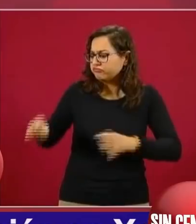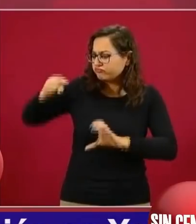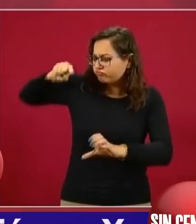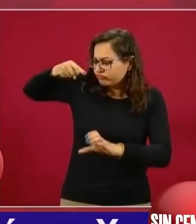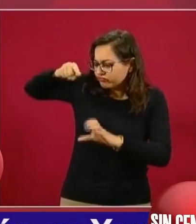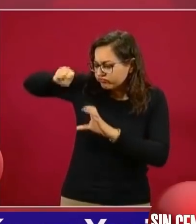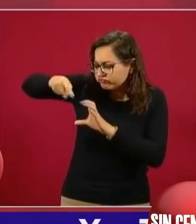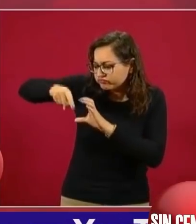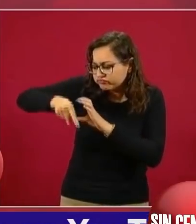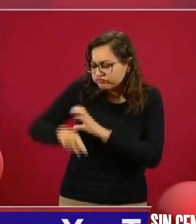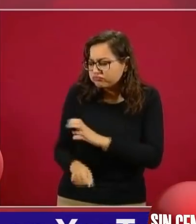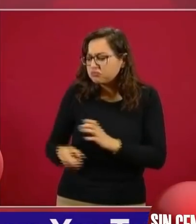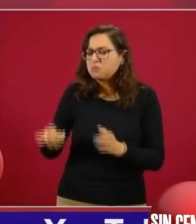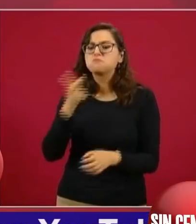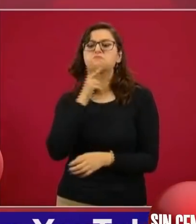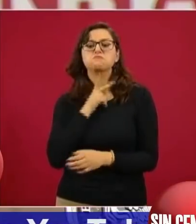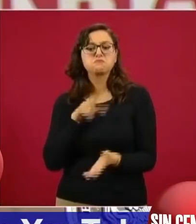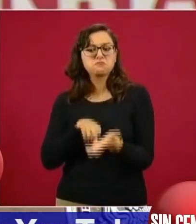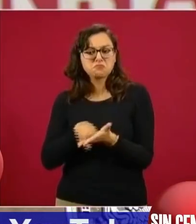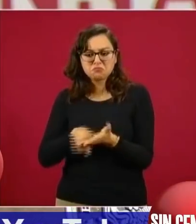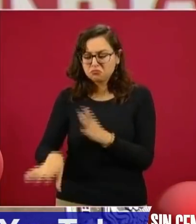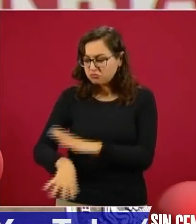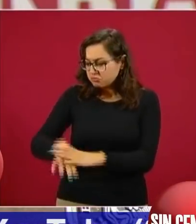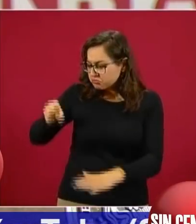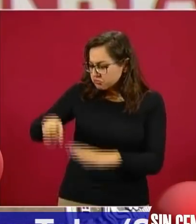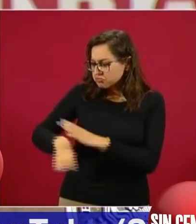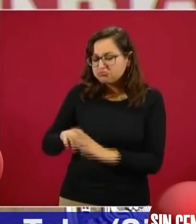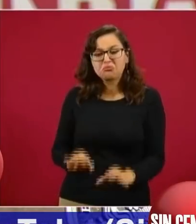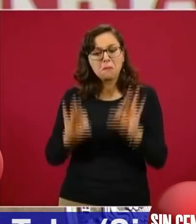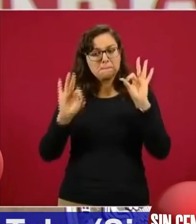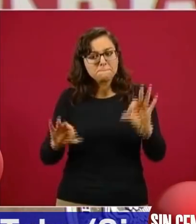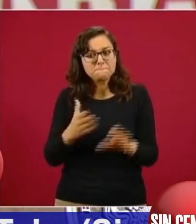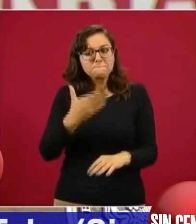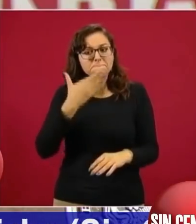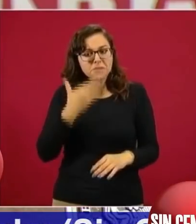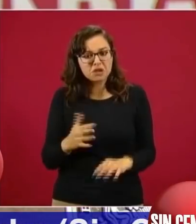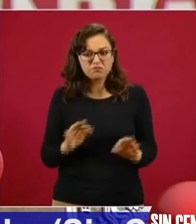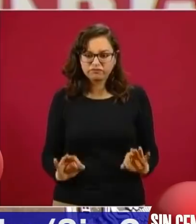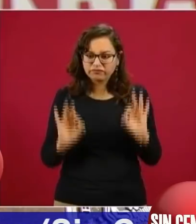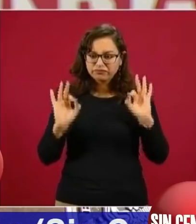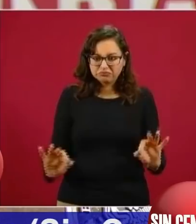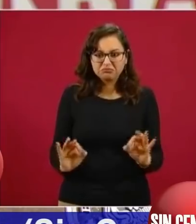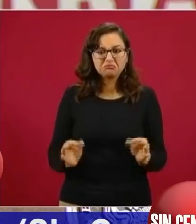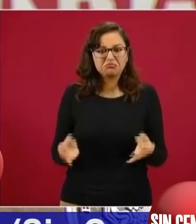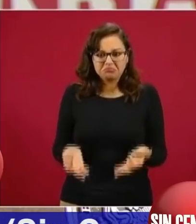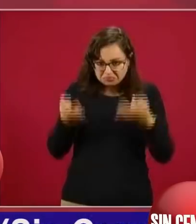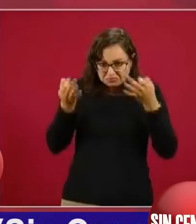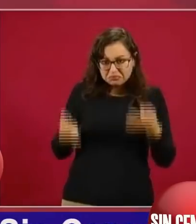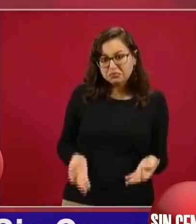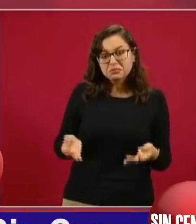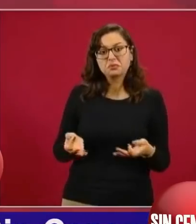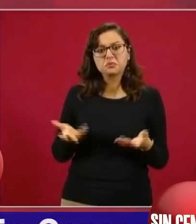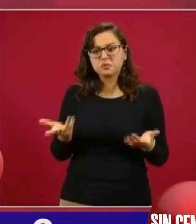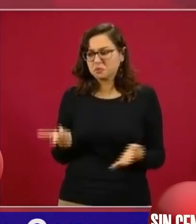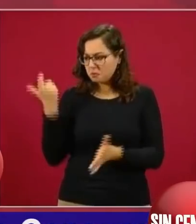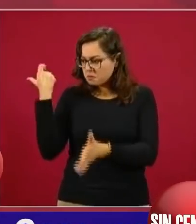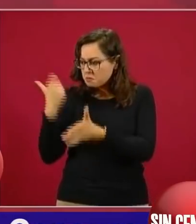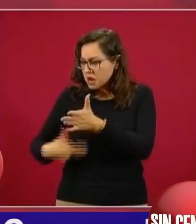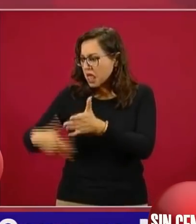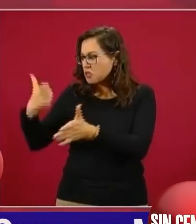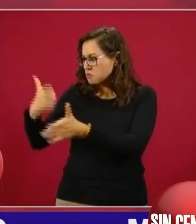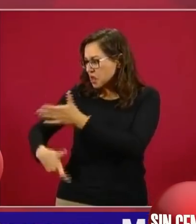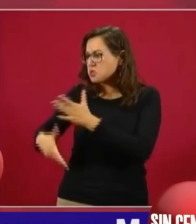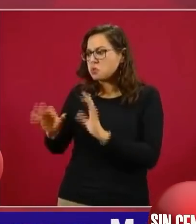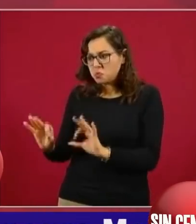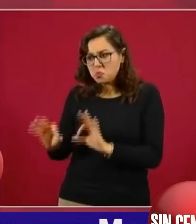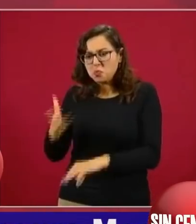buena calidad, a bajos costos, porque antes lo que les importaba era el dinero, los